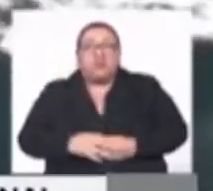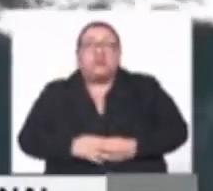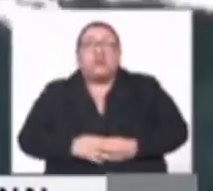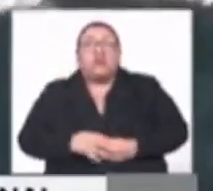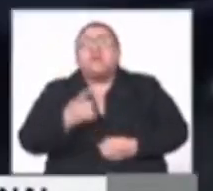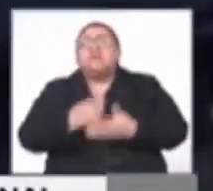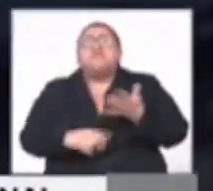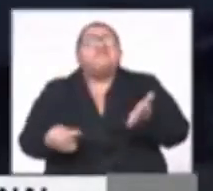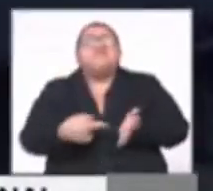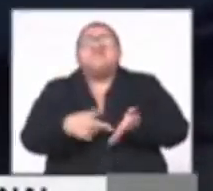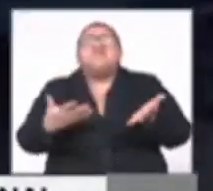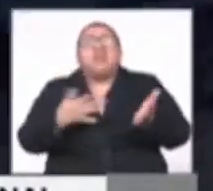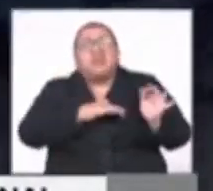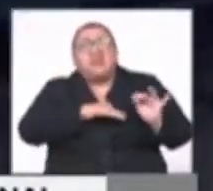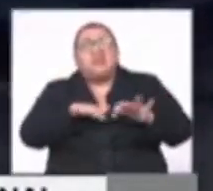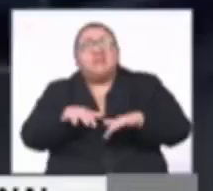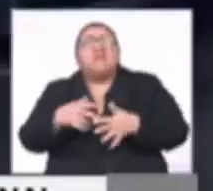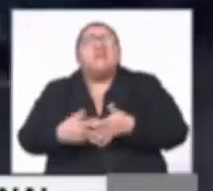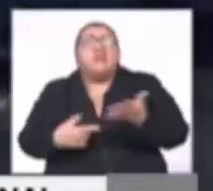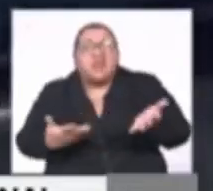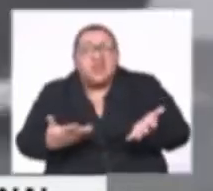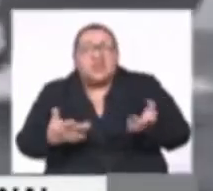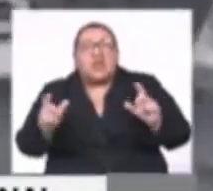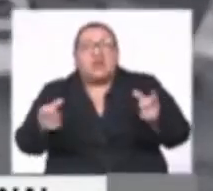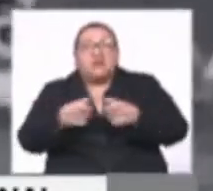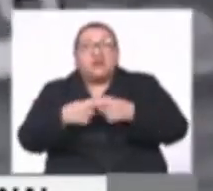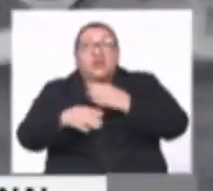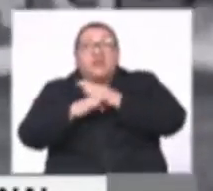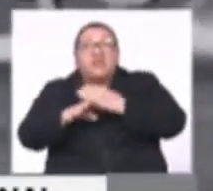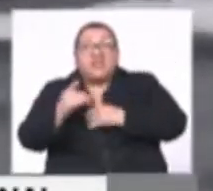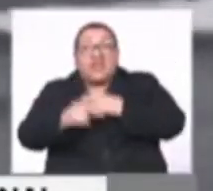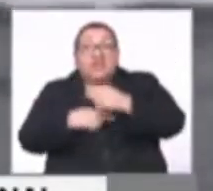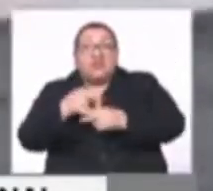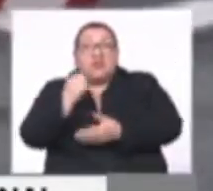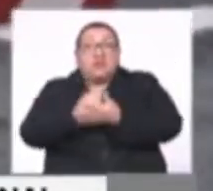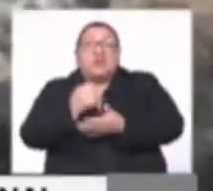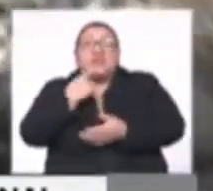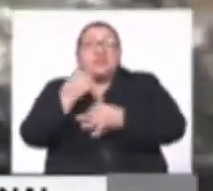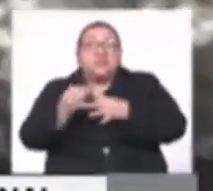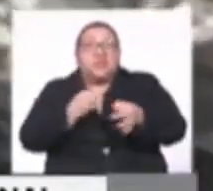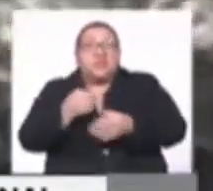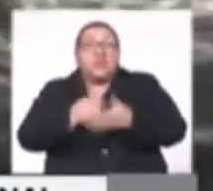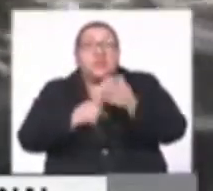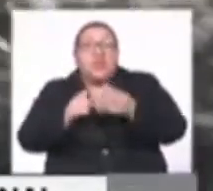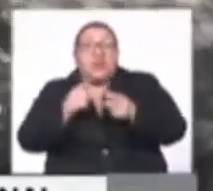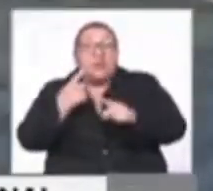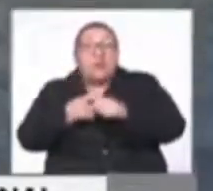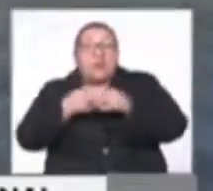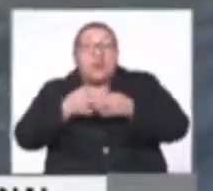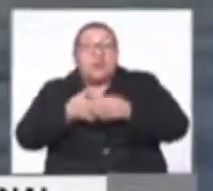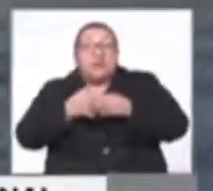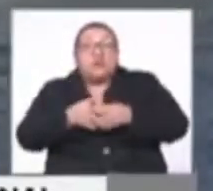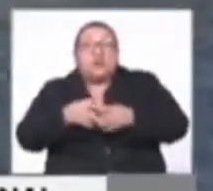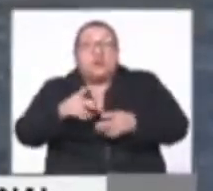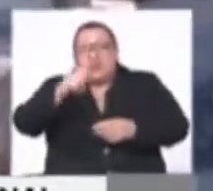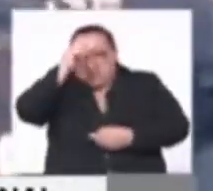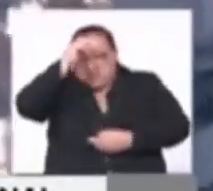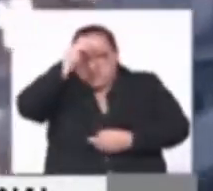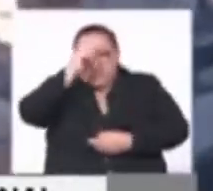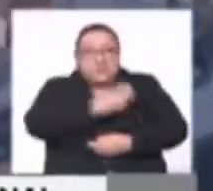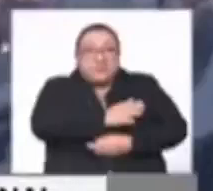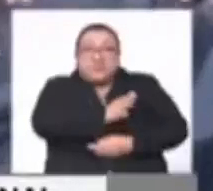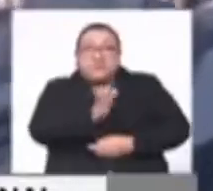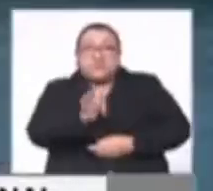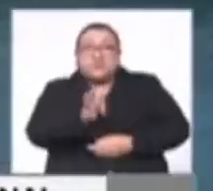La iniciativa, previamente aprobada por la Comisión de Defensa Nacional, señala que ingresará por la caleta de Tumbes para realizar